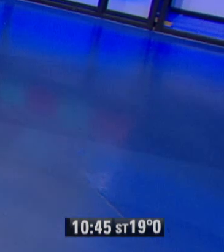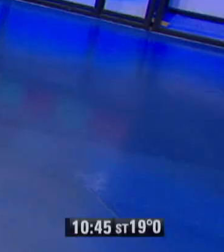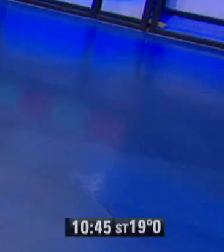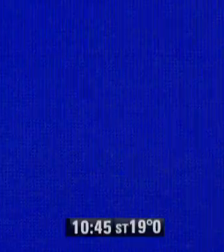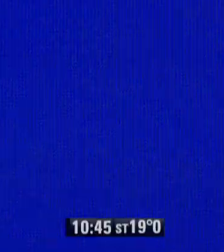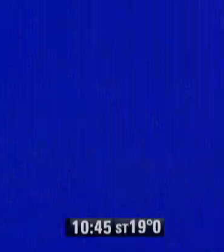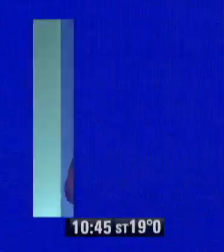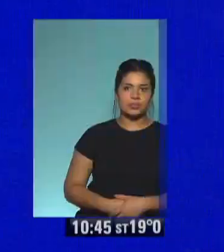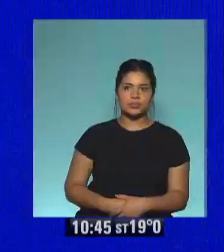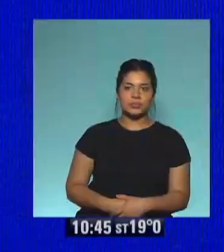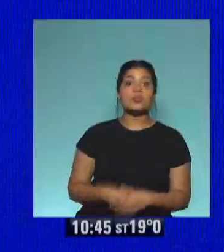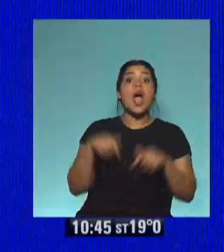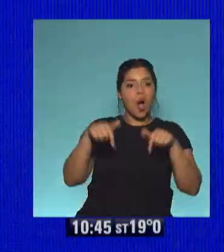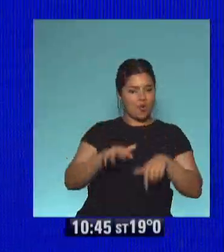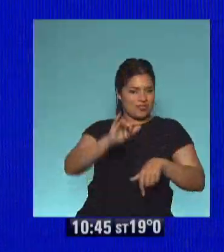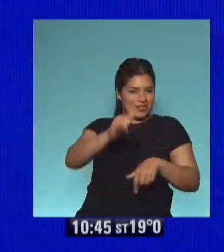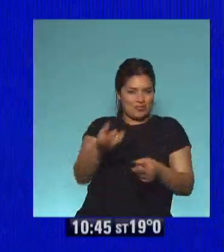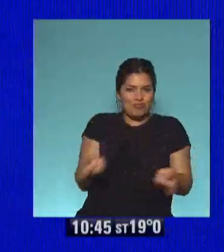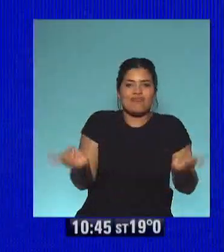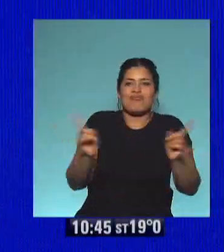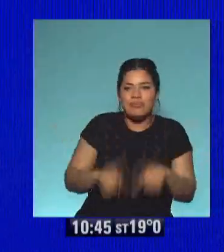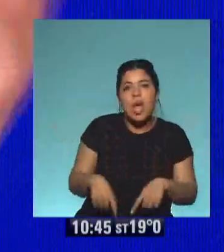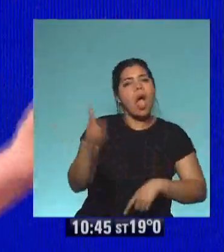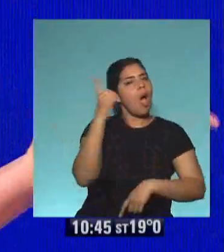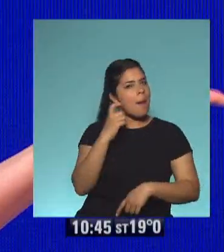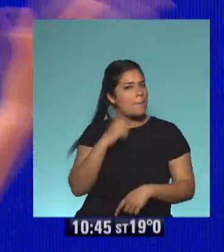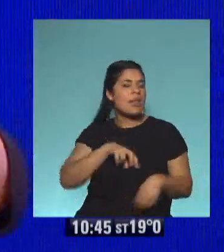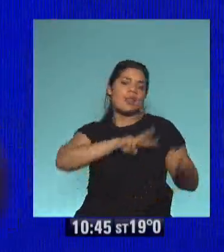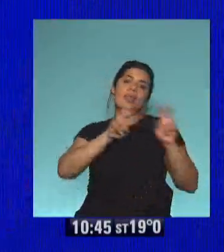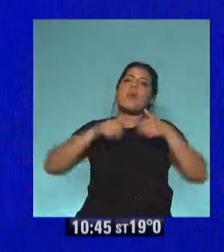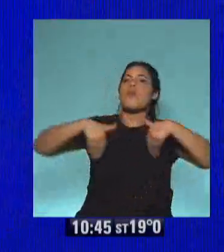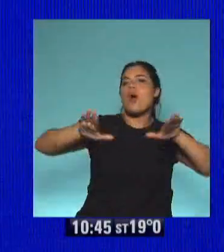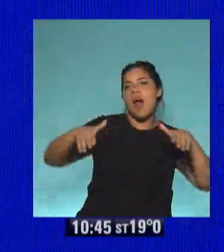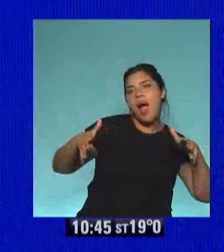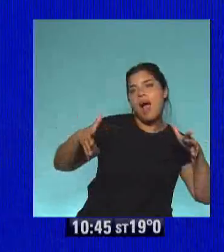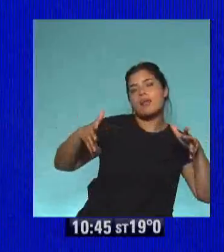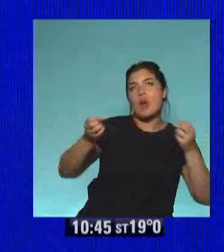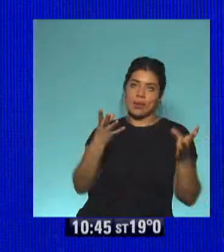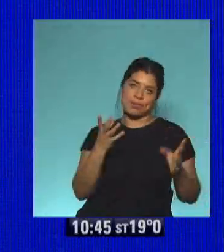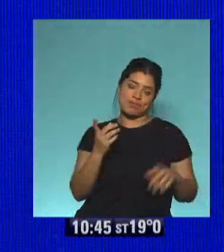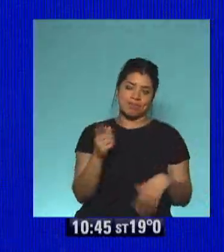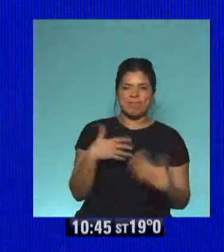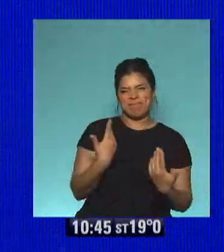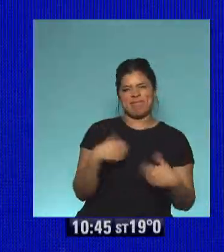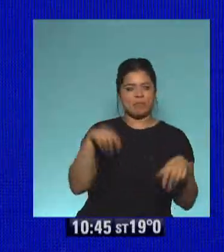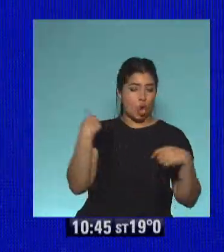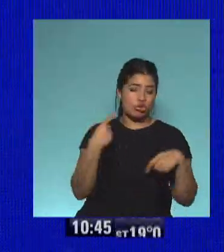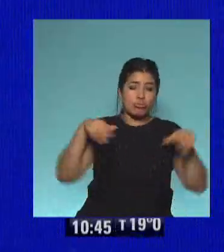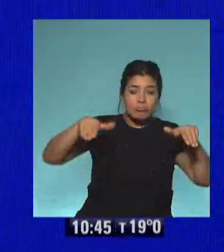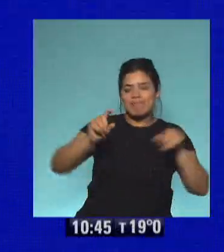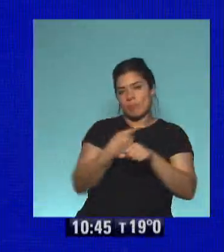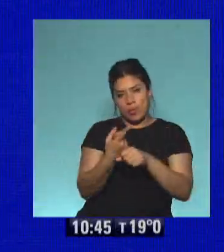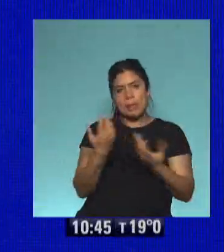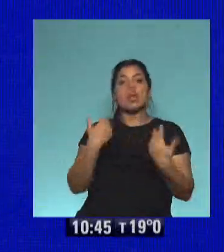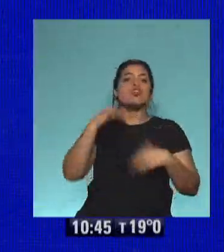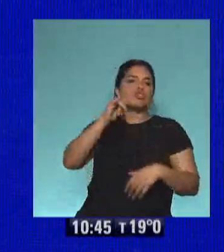Sí, estamos de vuelta. Estamos aprendiendo sobre volar, sobre aprender a volar. Bueno, más o menos. Estamos aprendiendo sobre el vuelo porque ya vimos que los pájaros